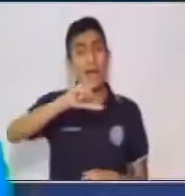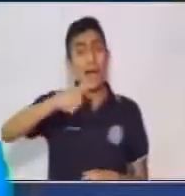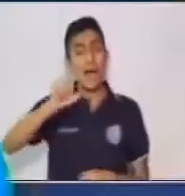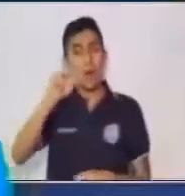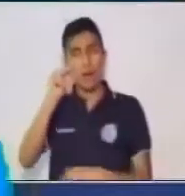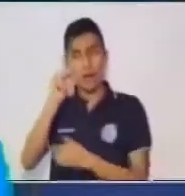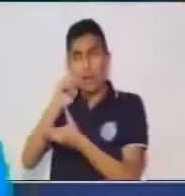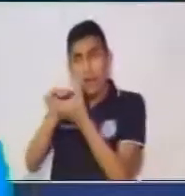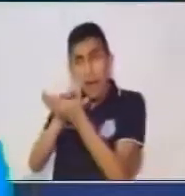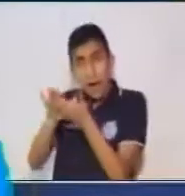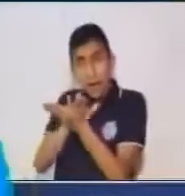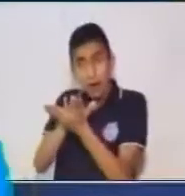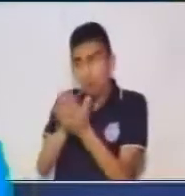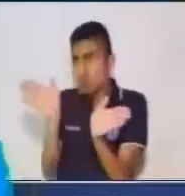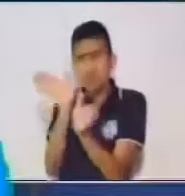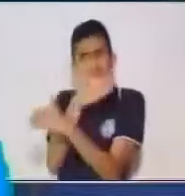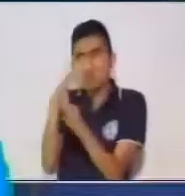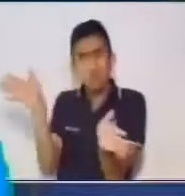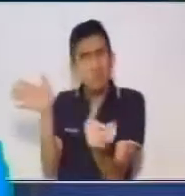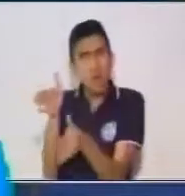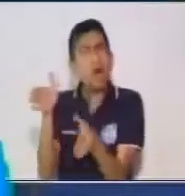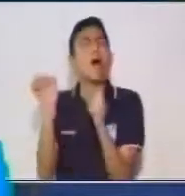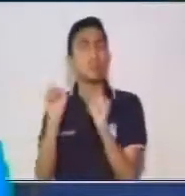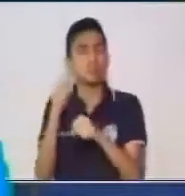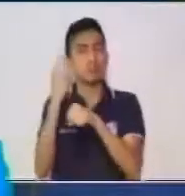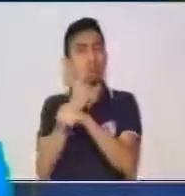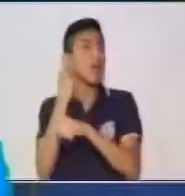jabón. Si no, pueden hacerlo con gel